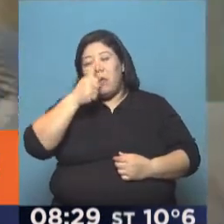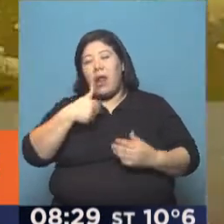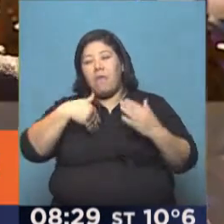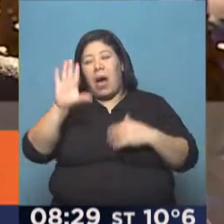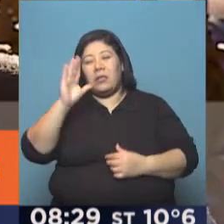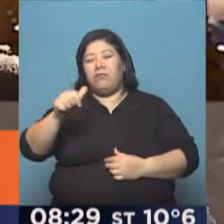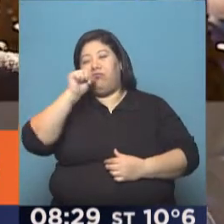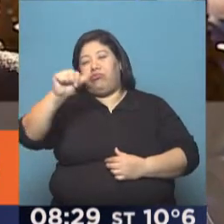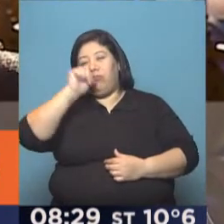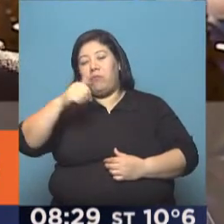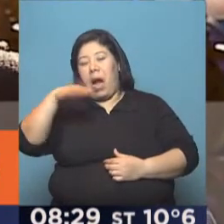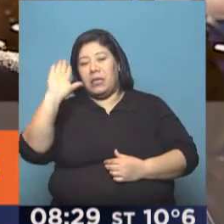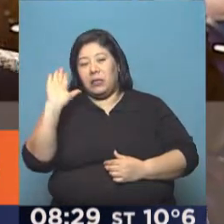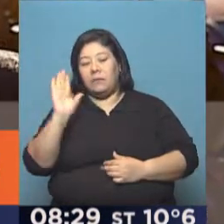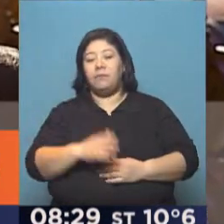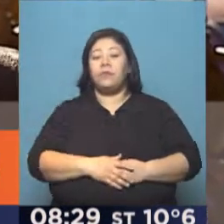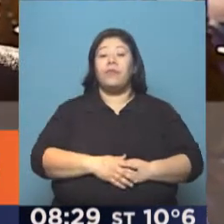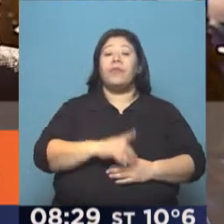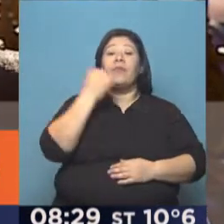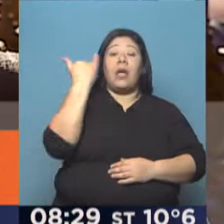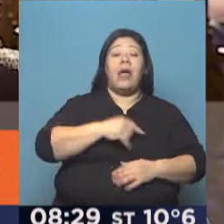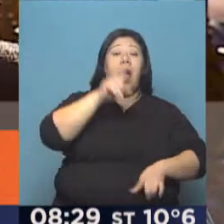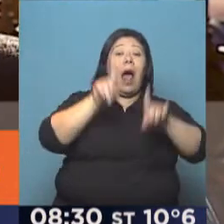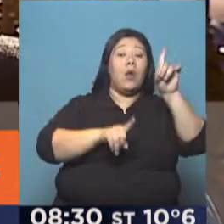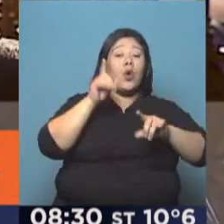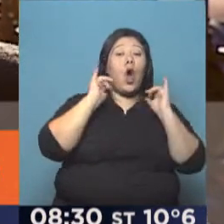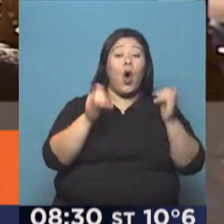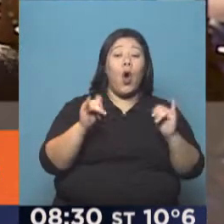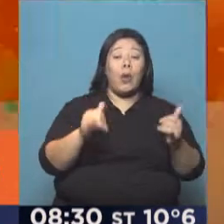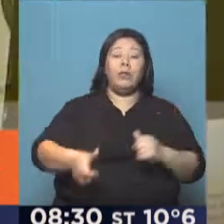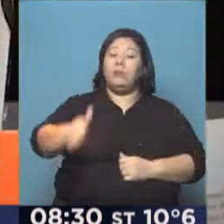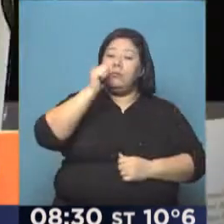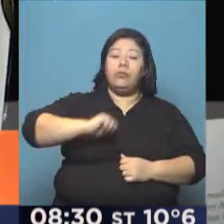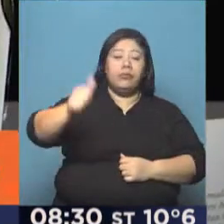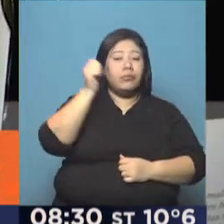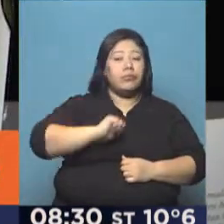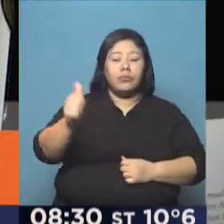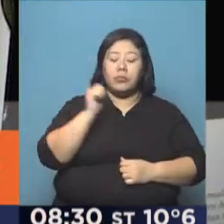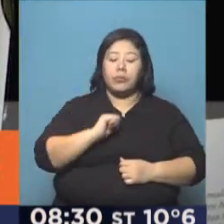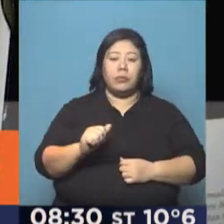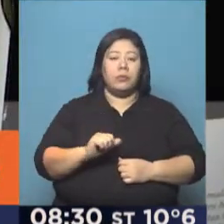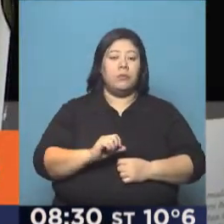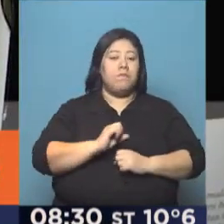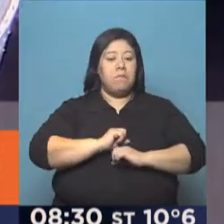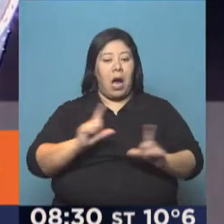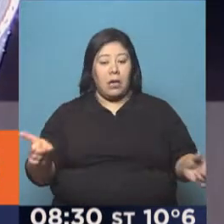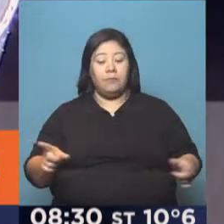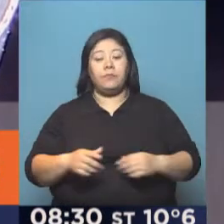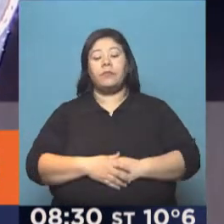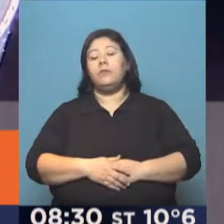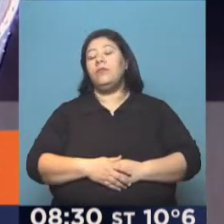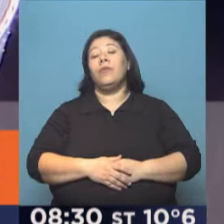más. Y hay chicos que no conocen su límite y a veces han terminado mal. Los chicos prefieren las